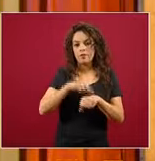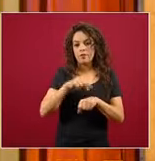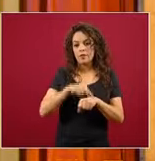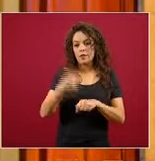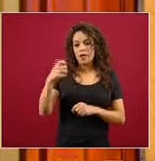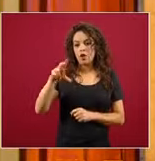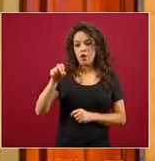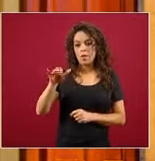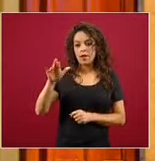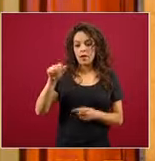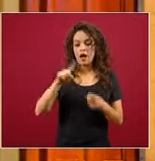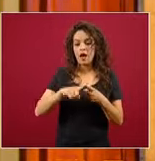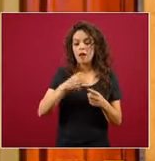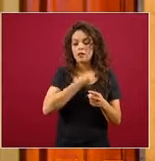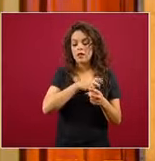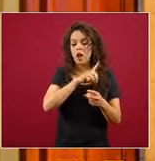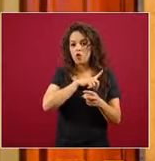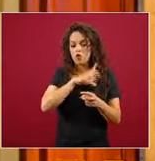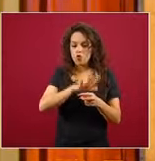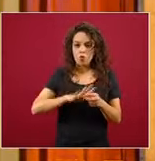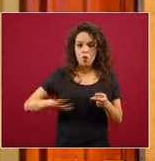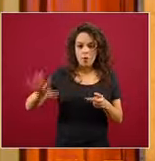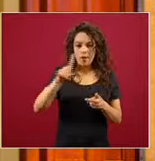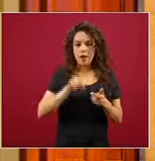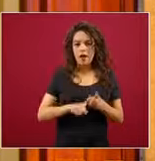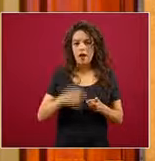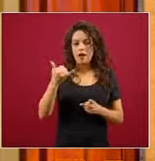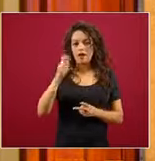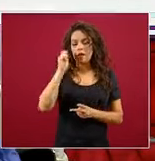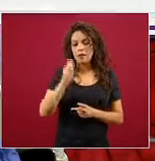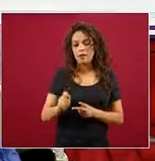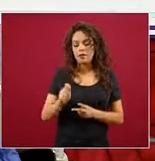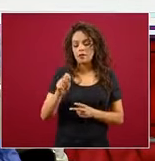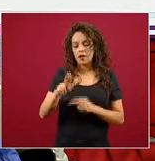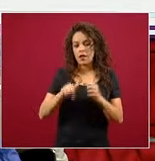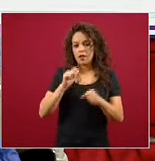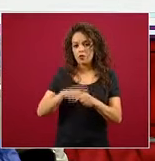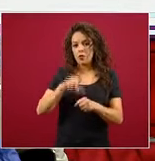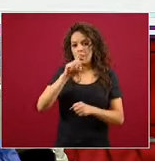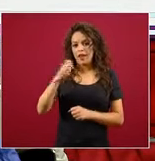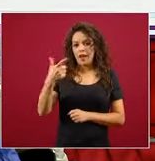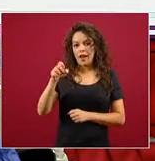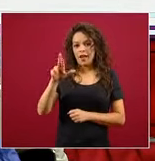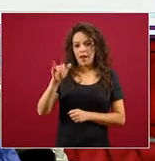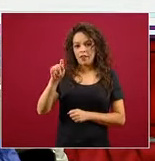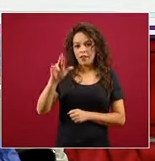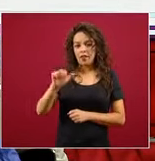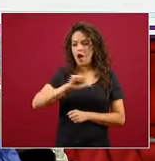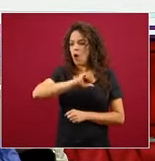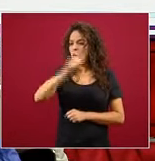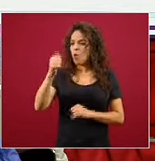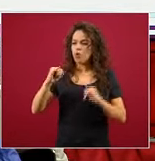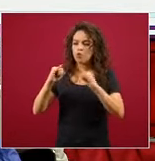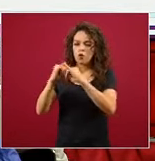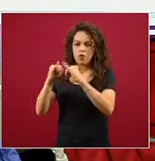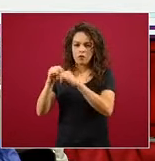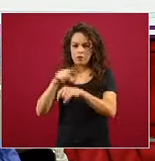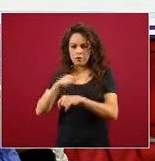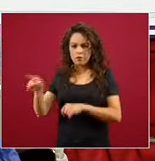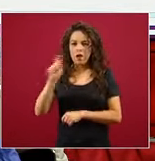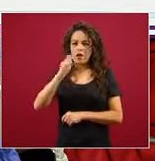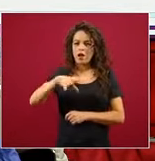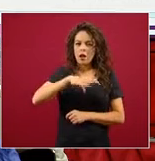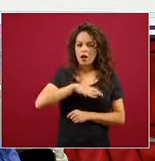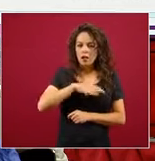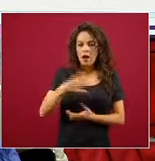Salud Pública y el Instituto Nacional de Geriatría, el resto de los institutos, cardiología, cancerología, tienen un componente